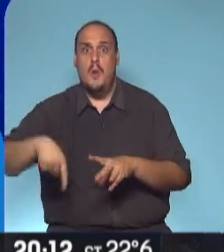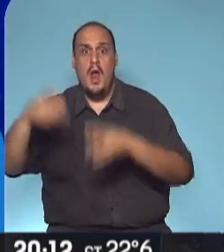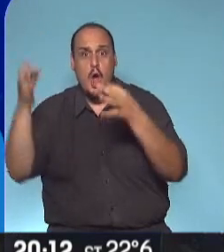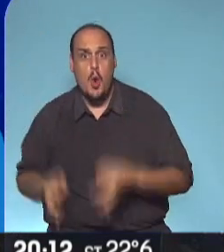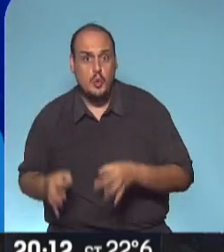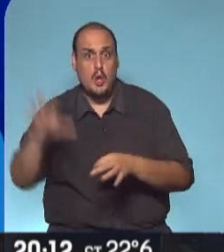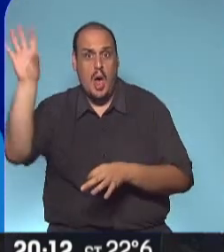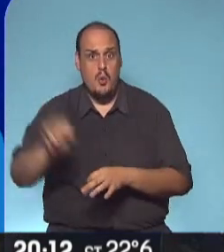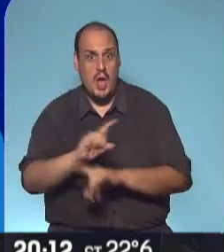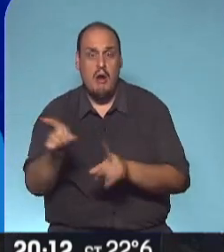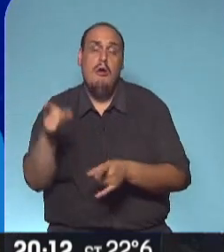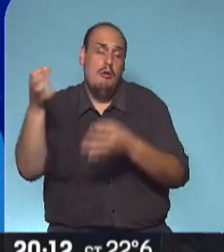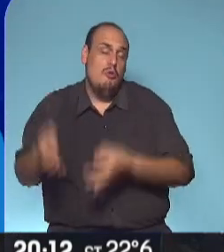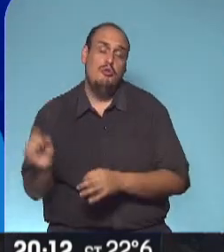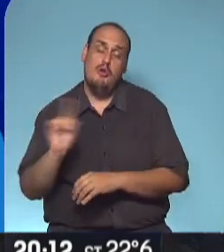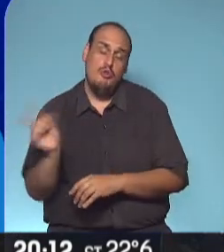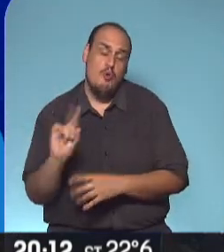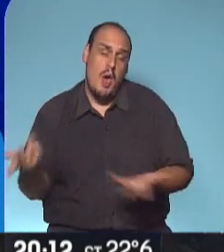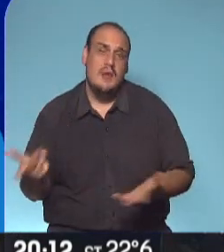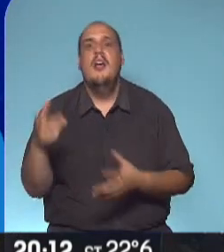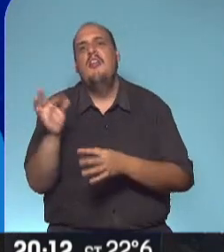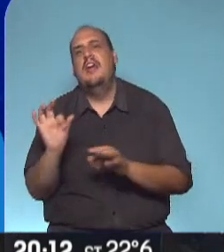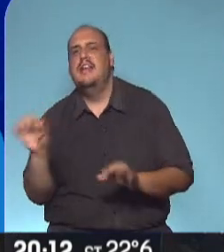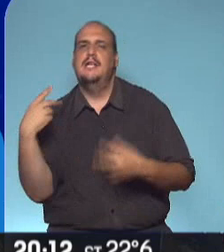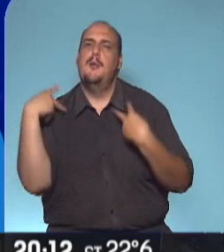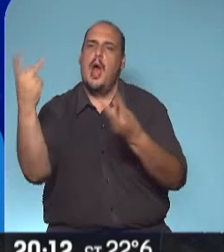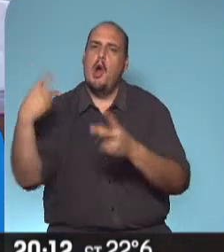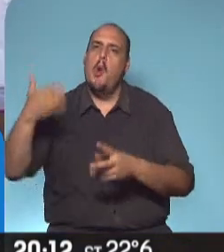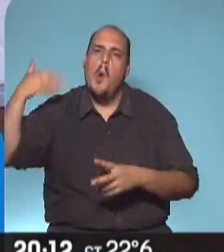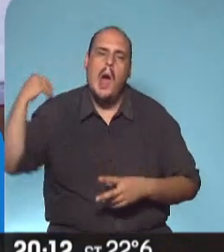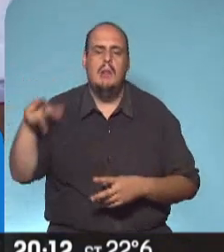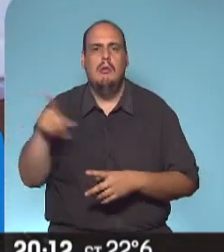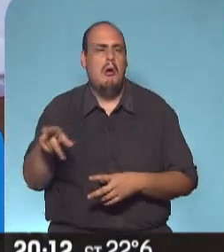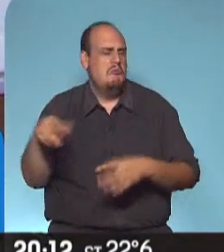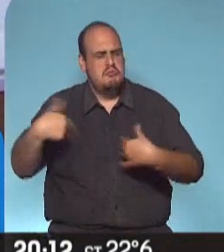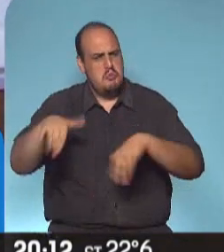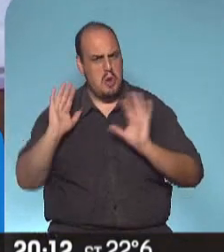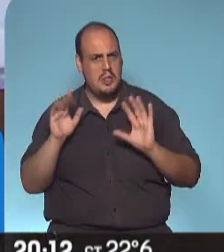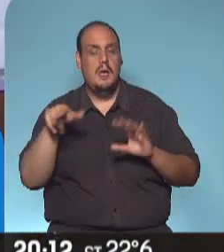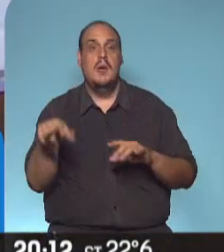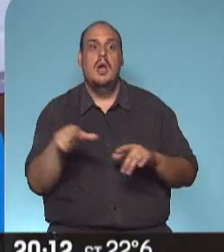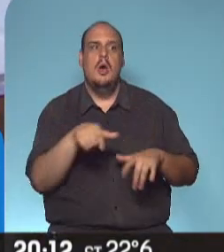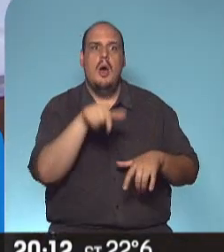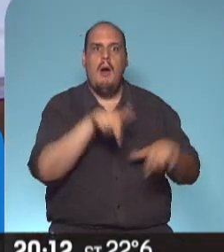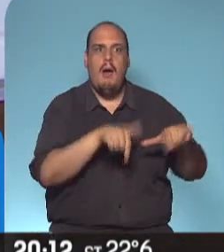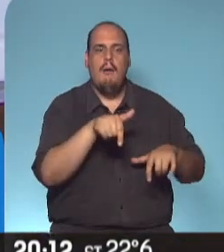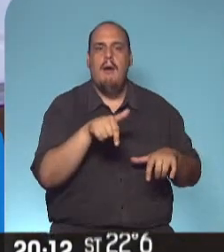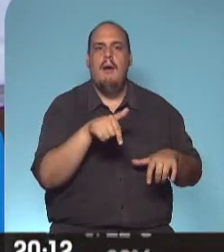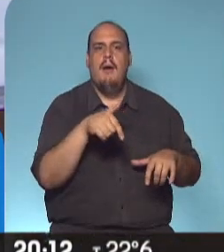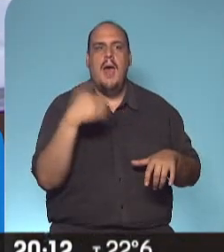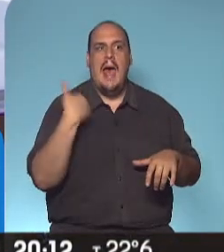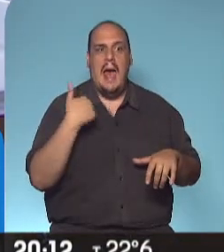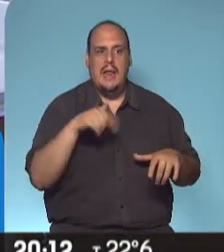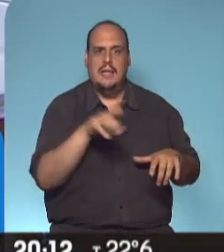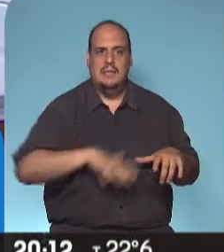sin entrar en el detalle de cuando viajaron y que fueron hacer si es injusto pero es justo no tener tantos argentinos están en